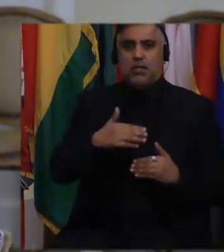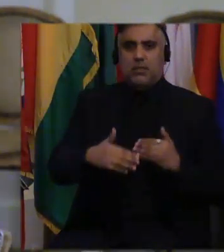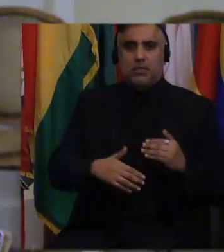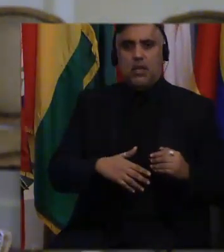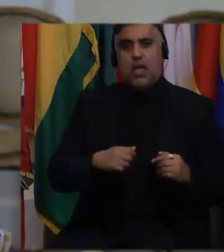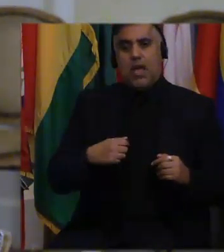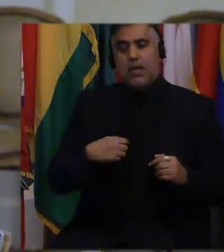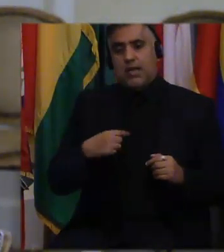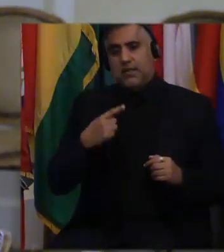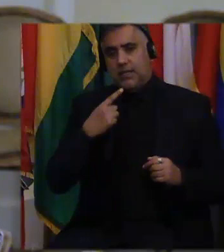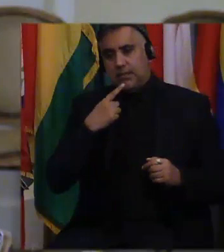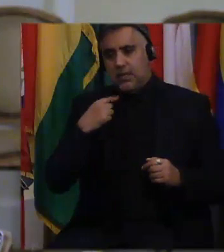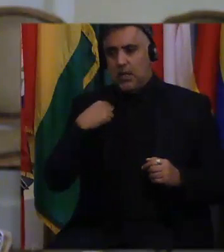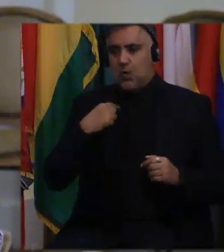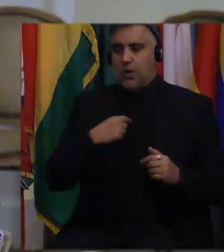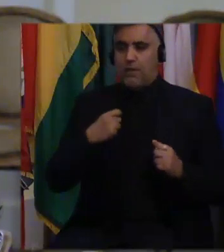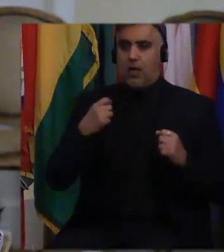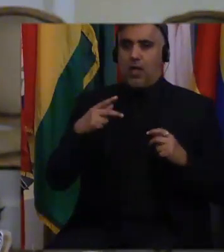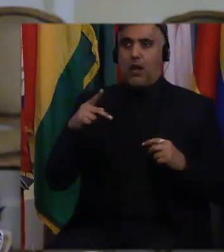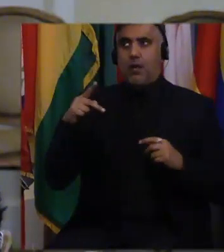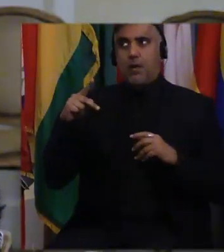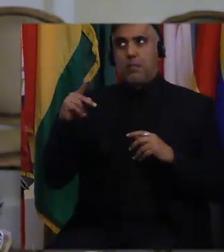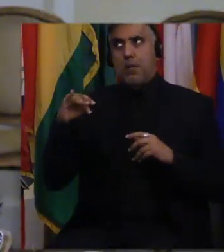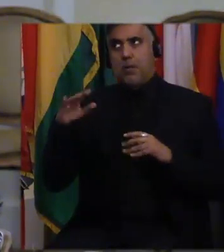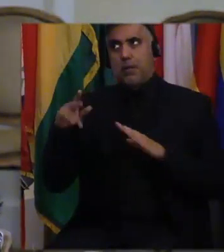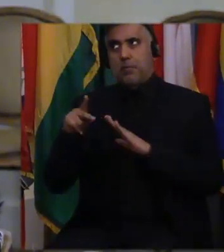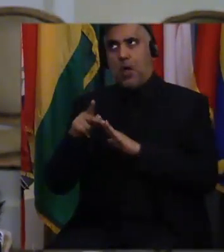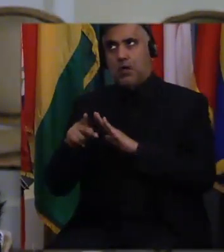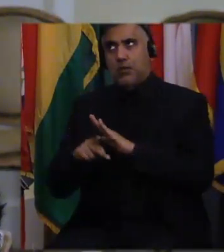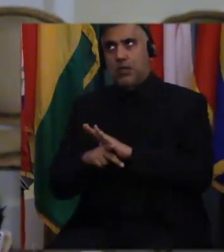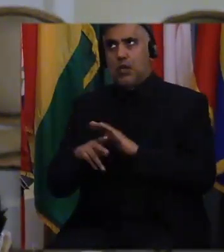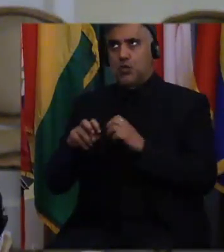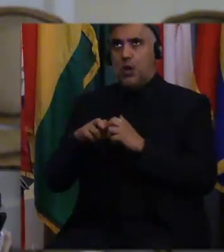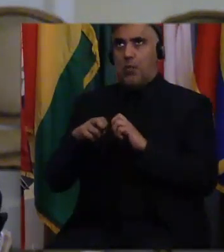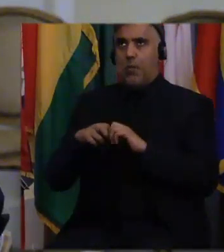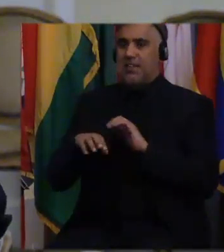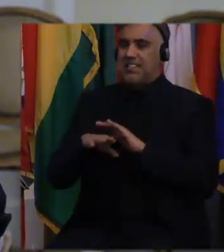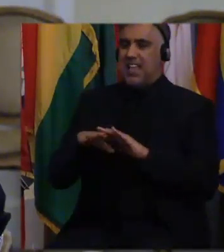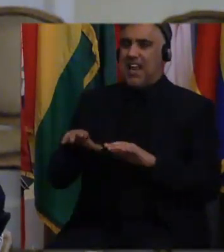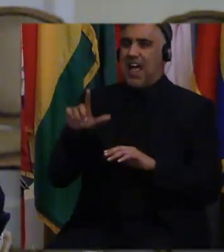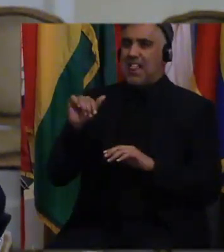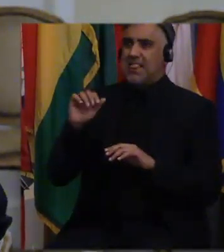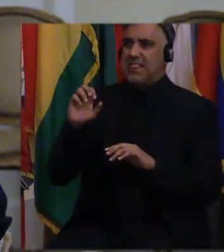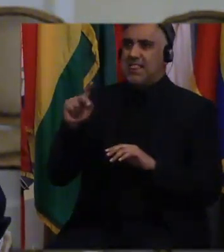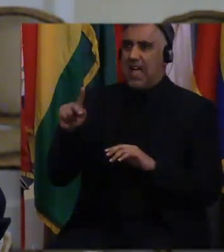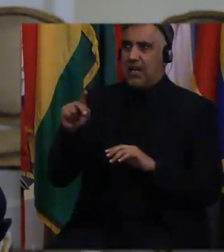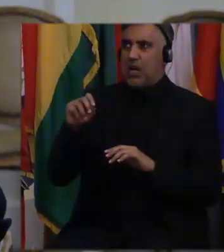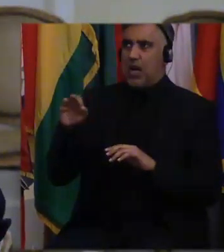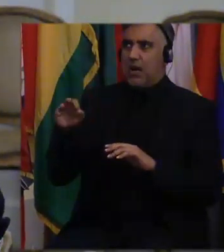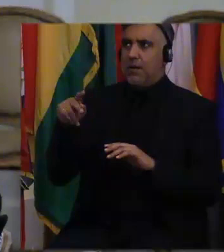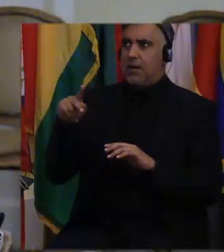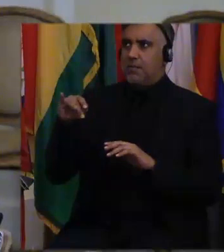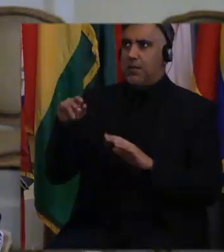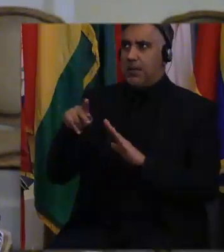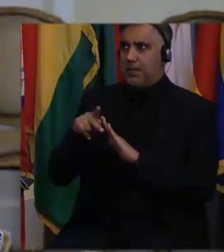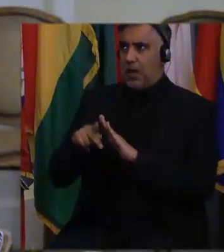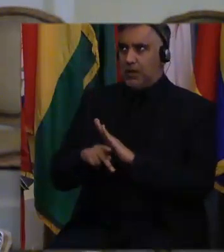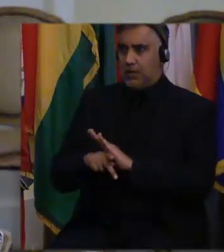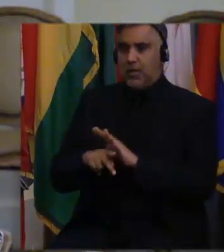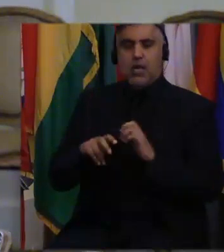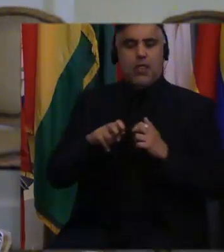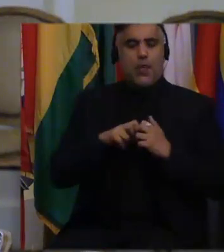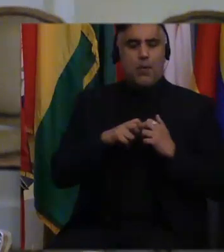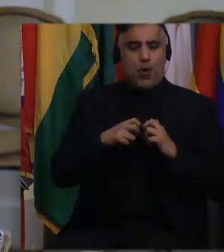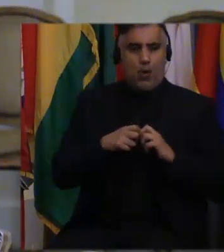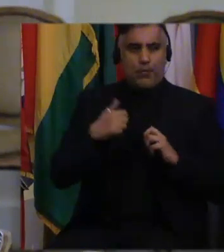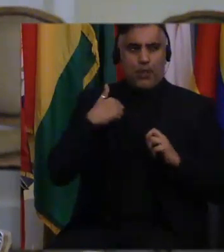políticas públicas. Entonces no es por falta de políticas públicas. Pero el problema es que usualmente en las